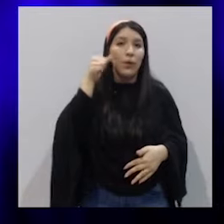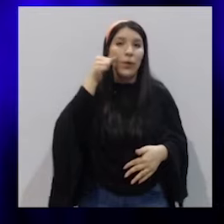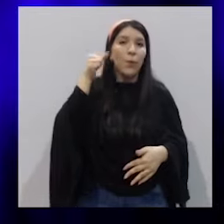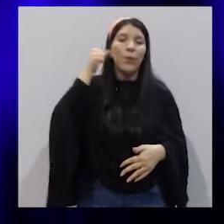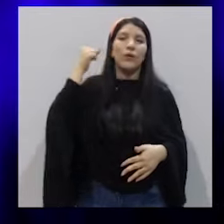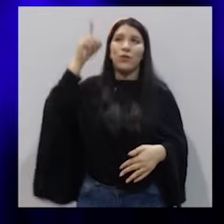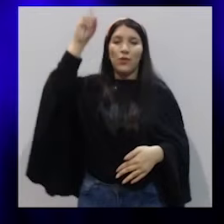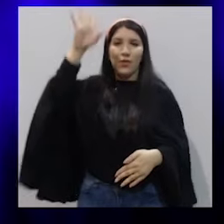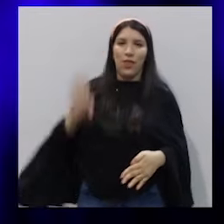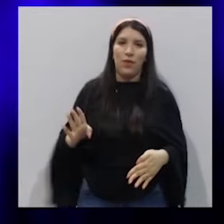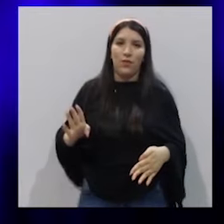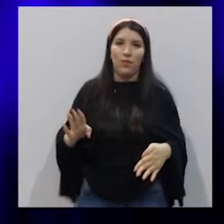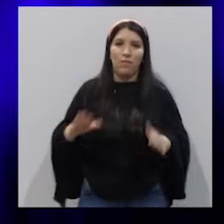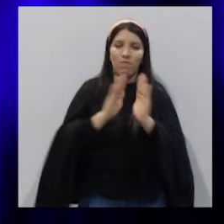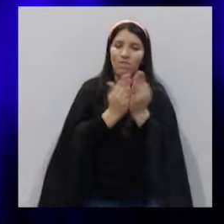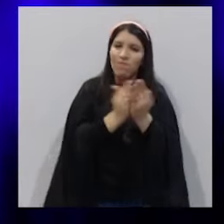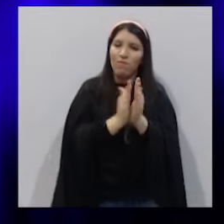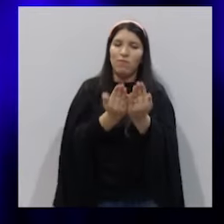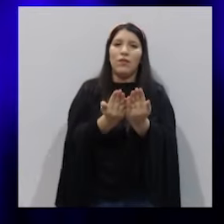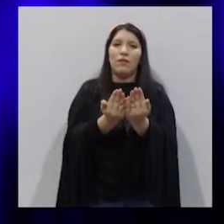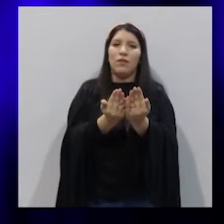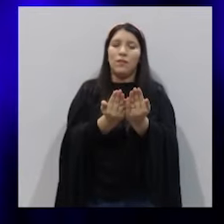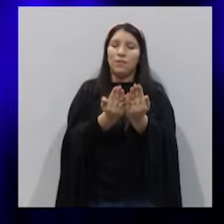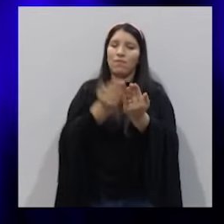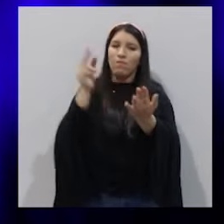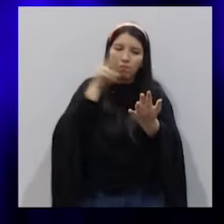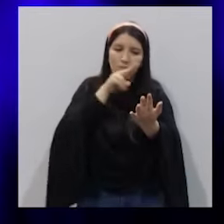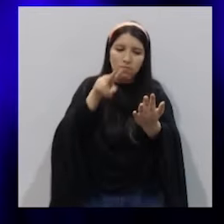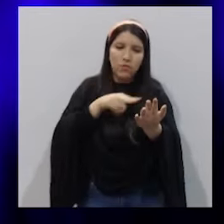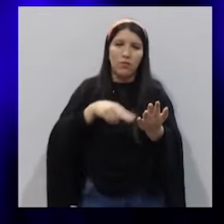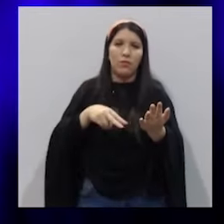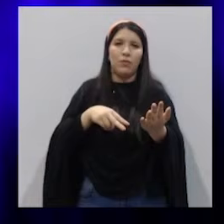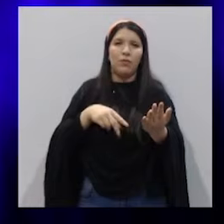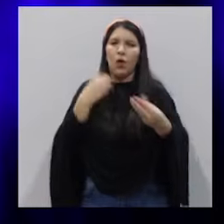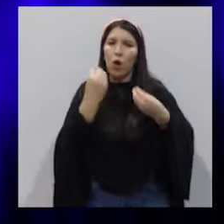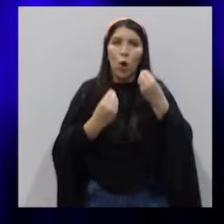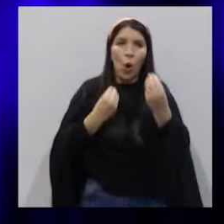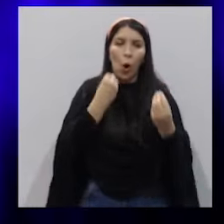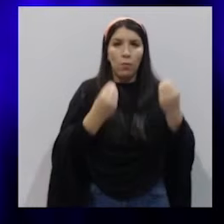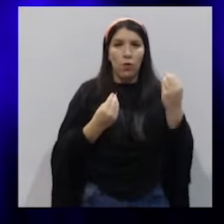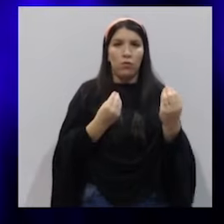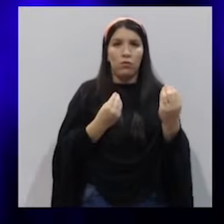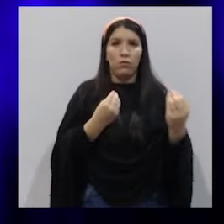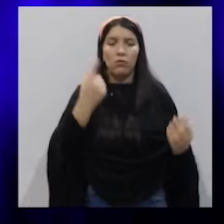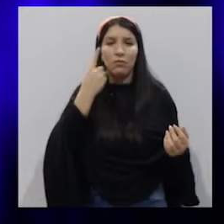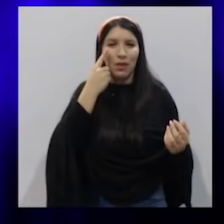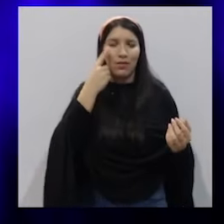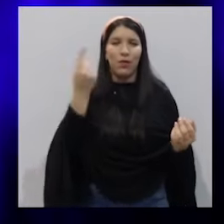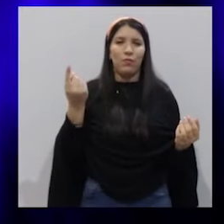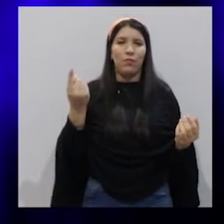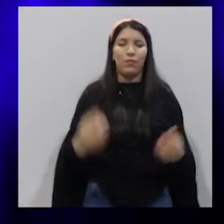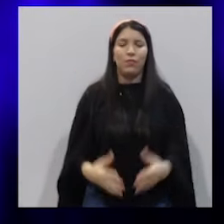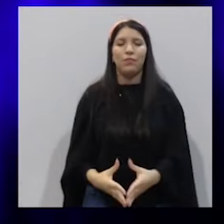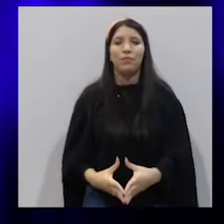propósito del señor cuando la persona acepta cristo sus pecados son perdonados